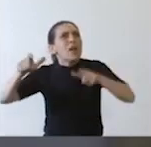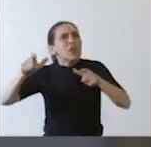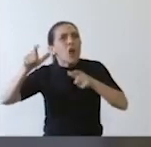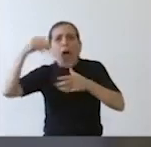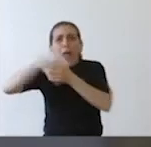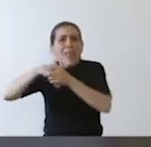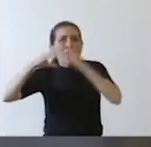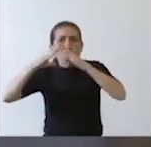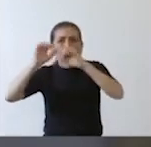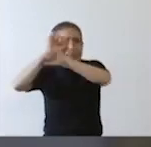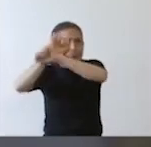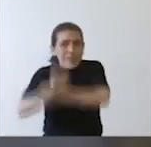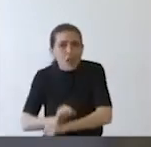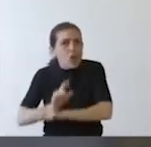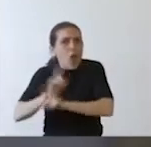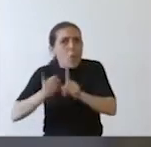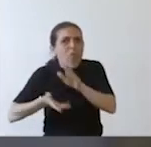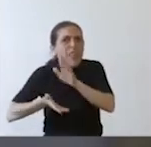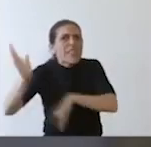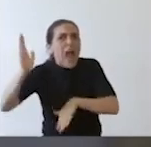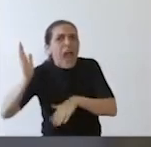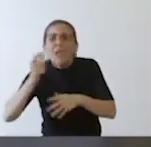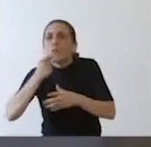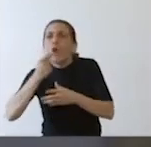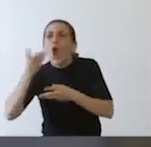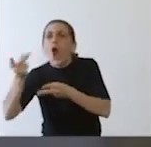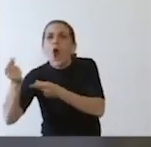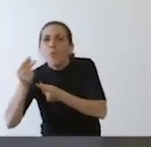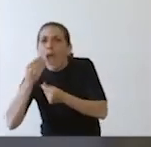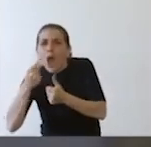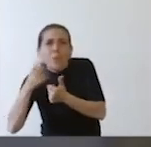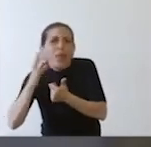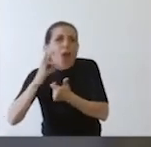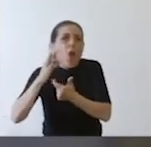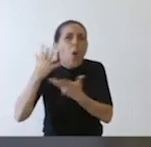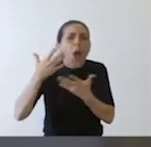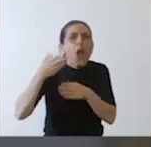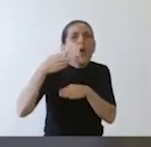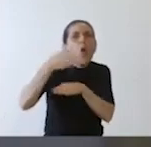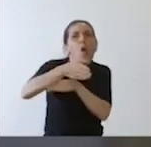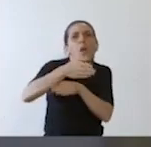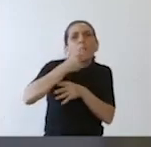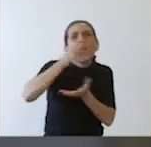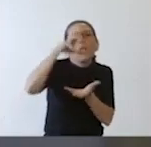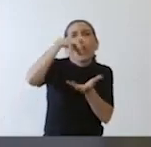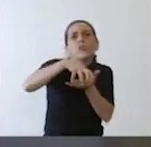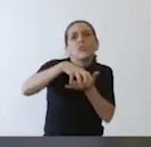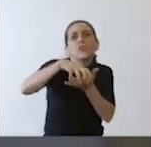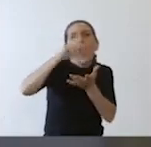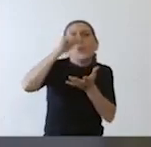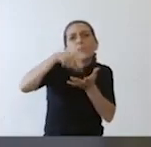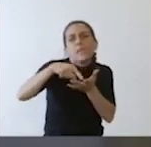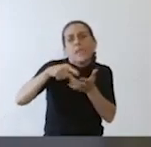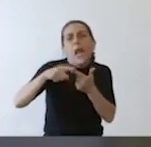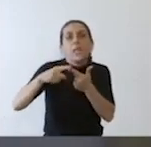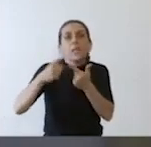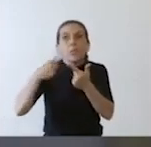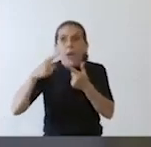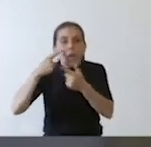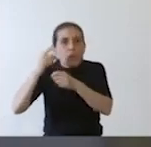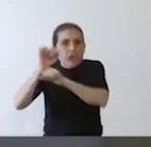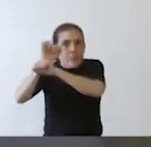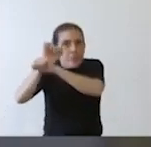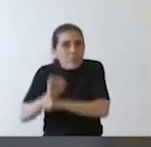solo pueden salir con el objetivo de ir a trabajar, ir a comprar comida o alimentos, o por supuesto ir a los centros de salud? Y con respecto